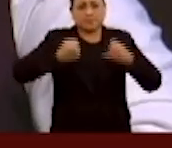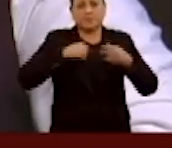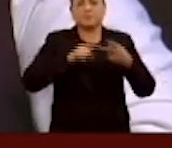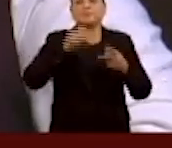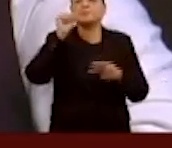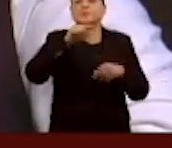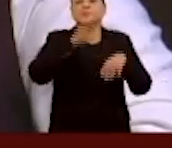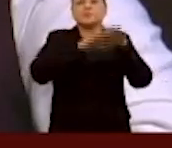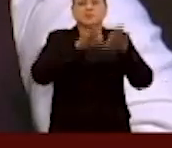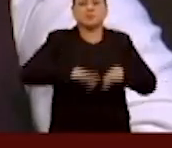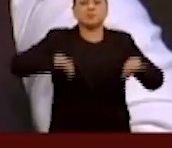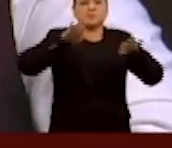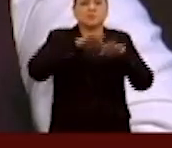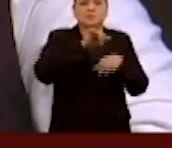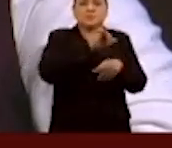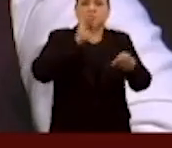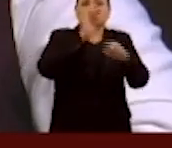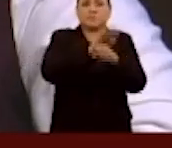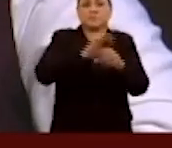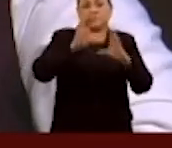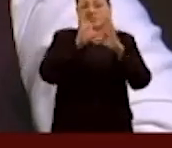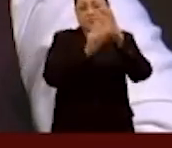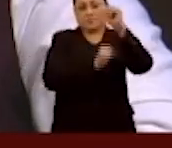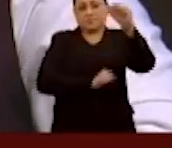principalmente de defender nuestra constitución